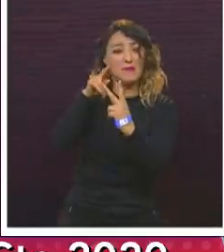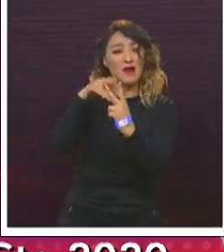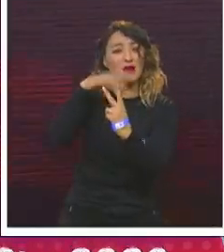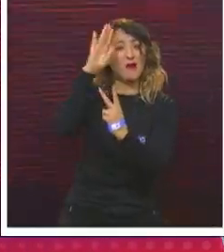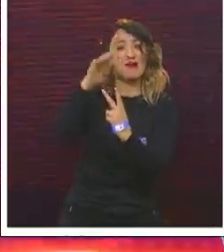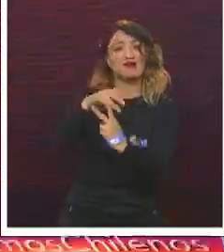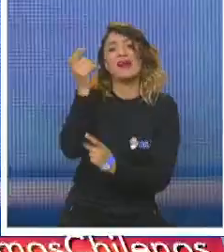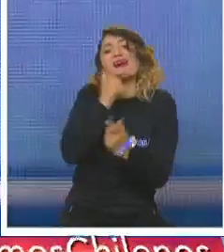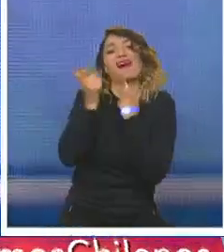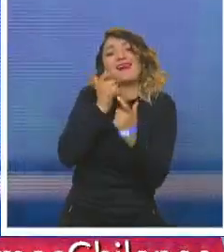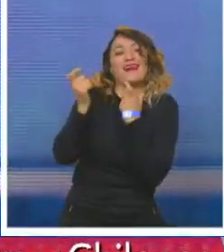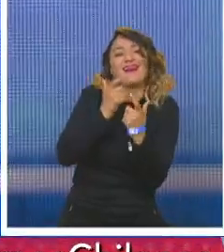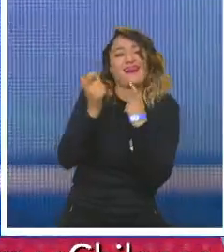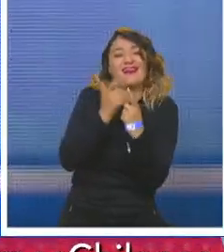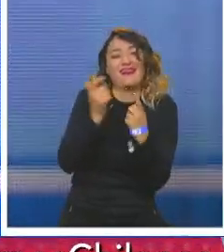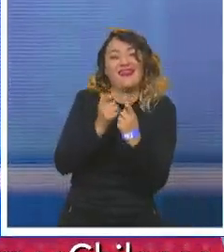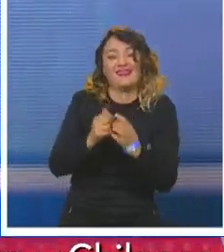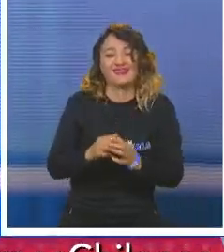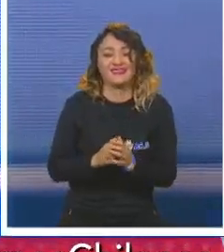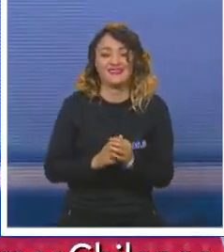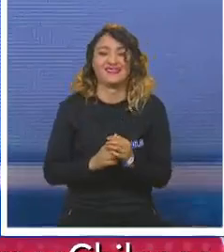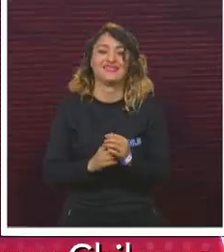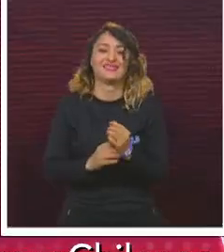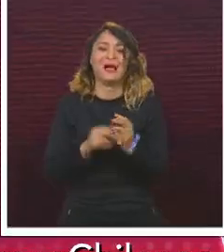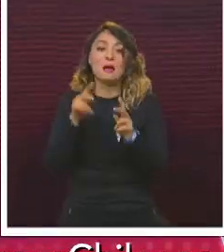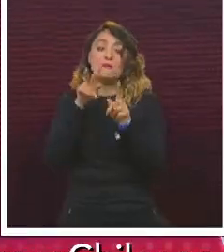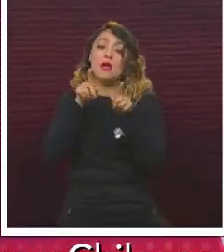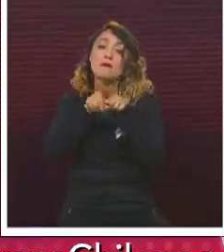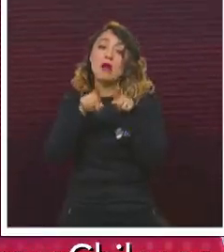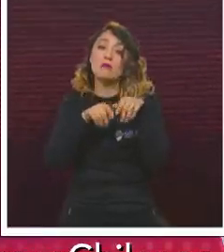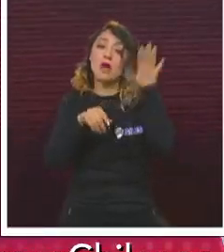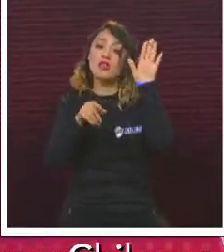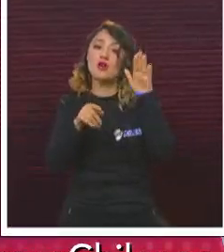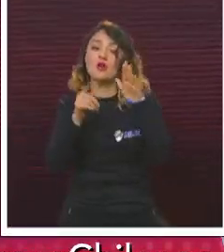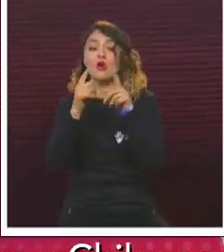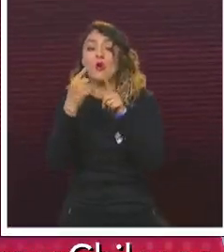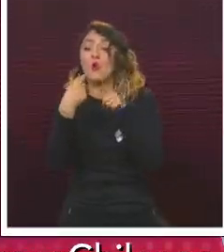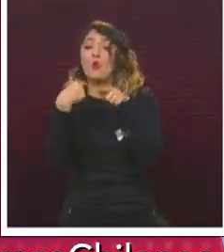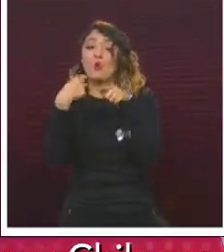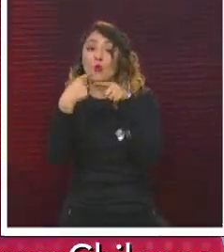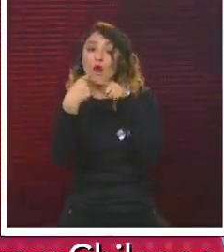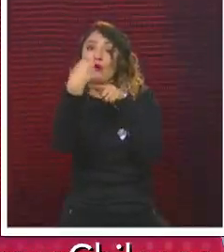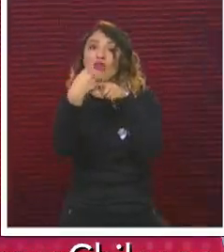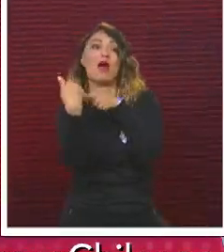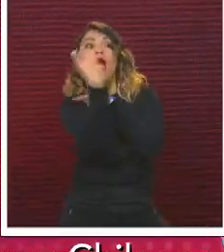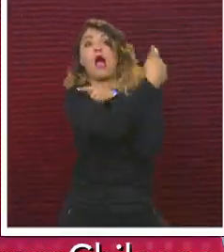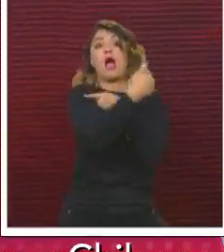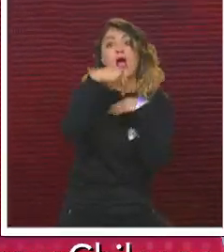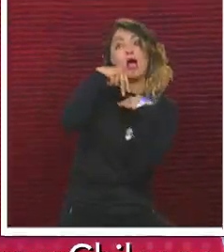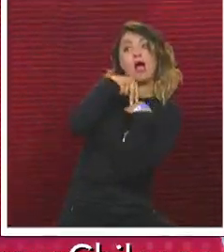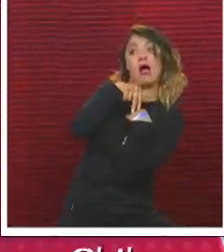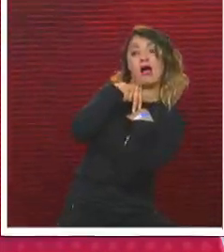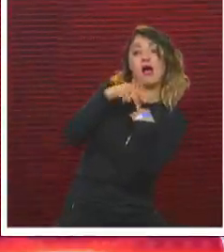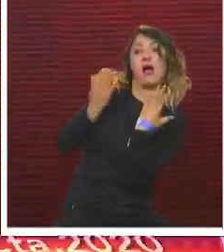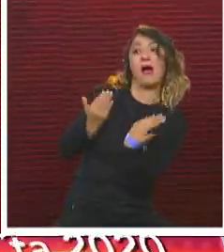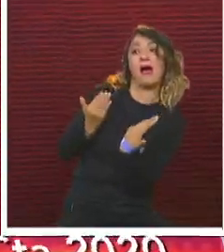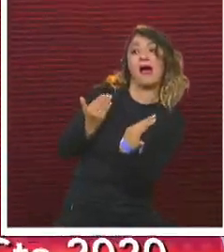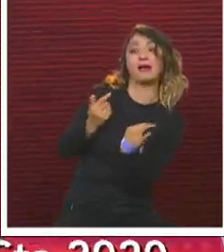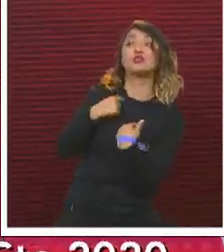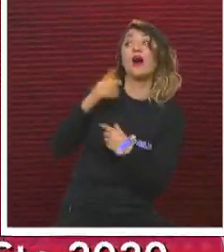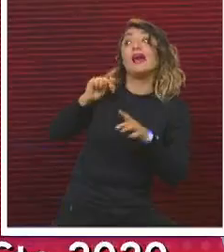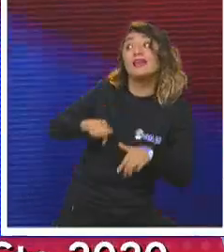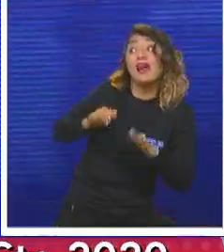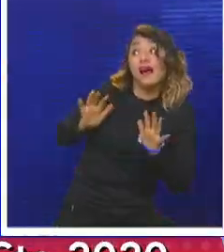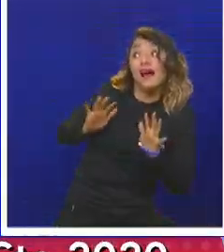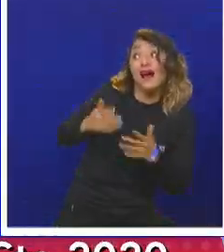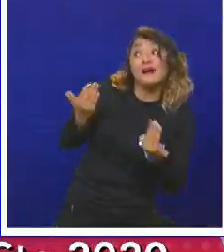tú? Y mi hermano mayor desde la cuadra al frente, yo estoy acá por si acaso. ¿Ah? ¿Ah? Entonces teníamos que